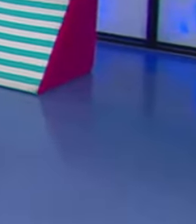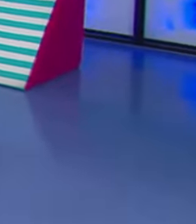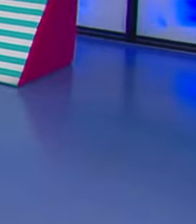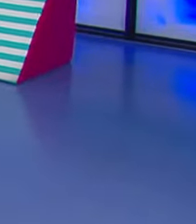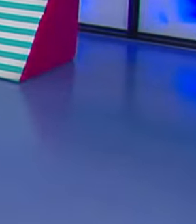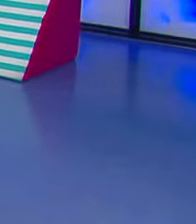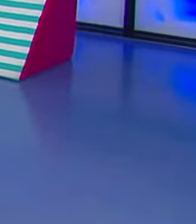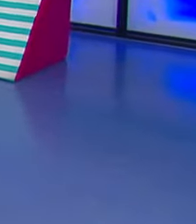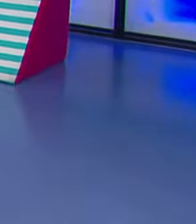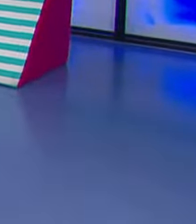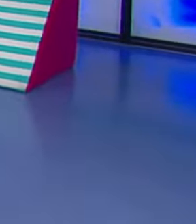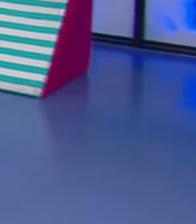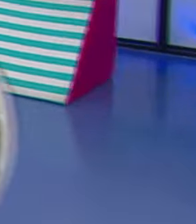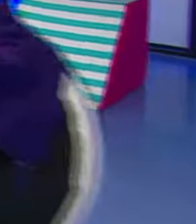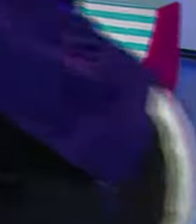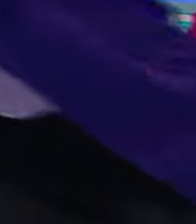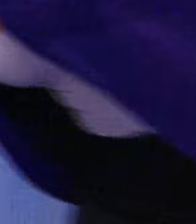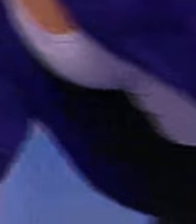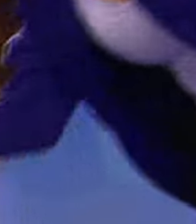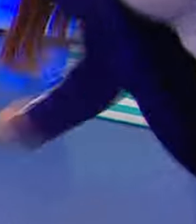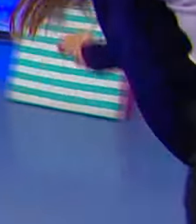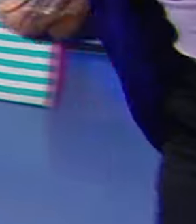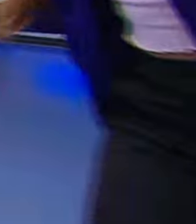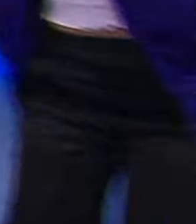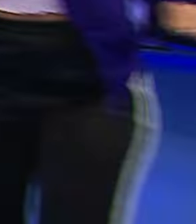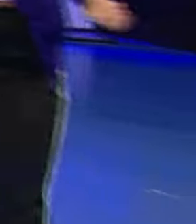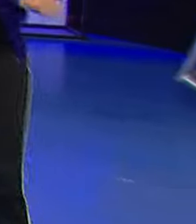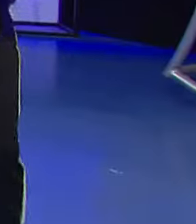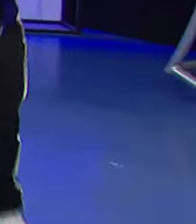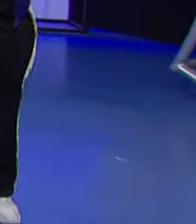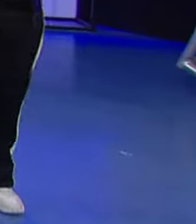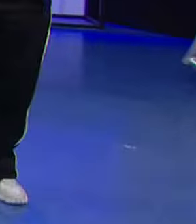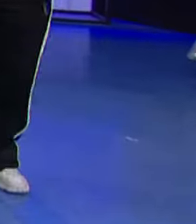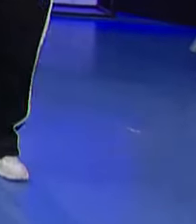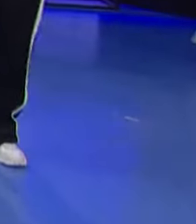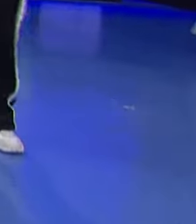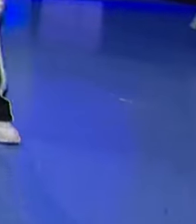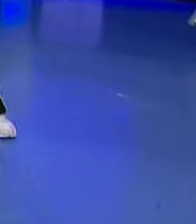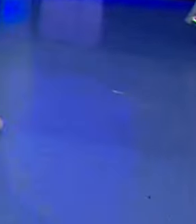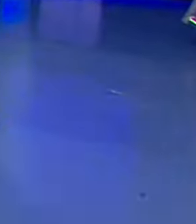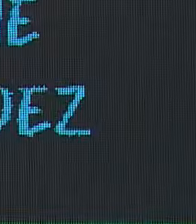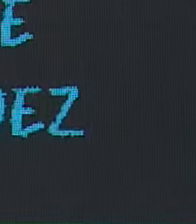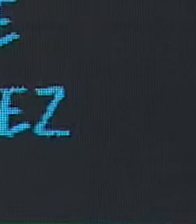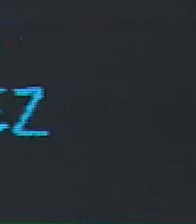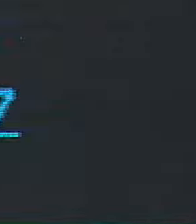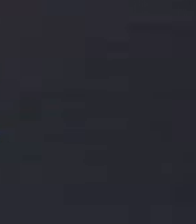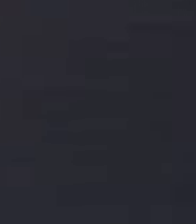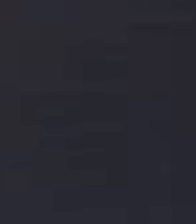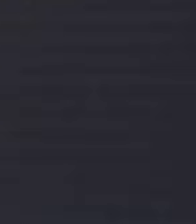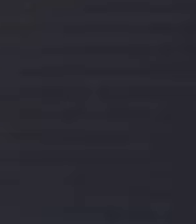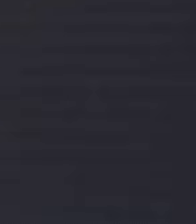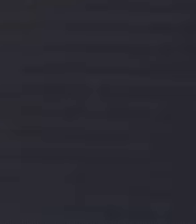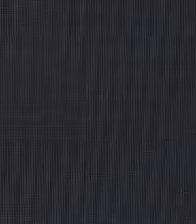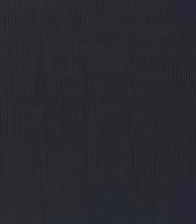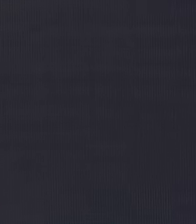con Samba, con hola. Niña y con el niño que lo sabe todo. ¡Hola! Hola, Samba. Samba, niña que lo sabe todo. Niña, elijan qué gusto de helado vamos